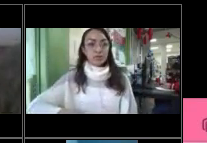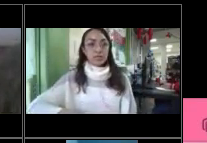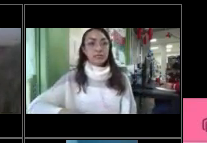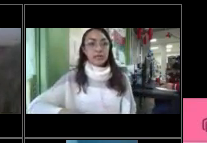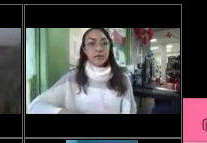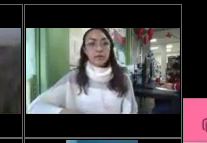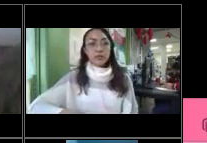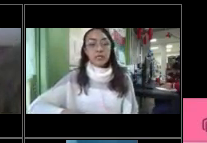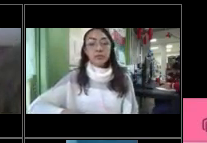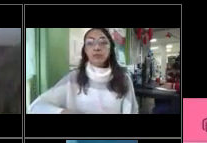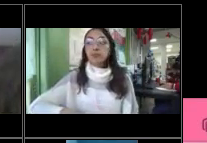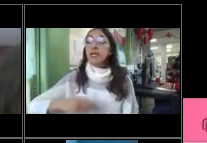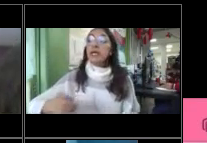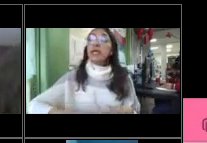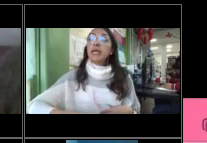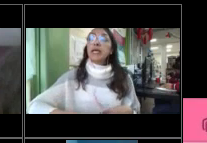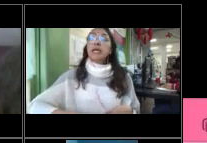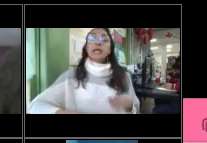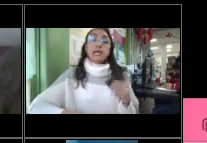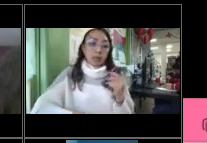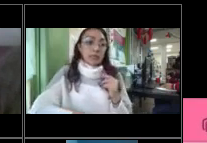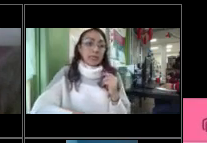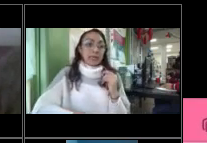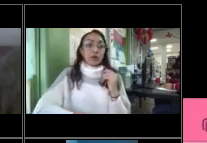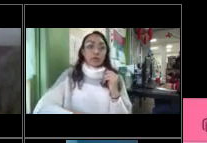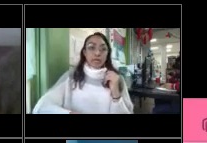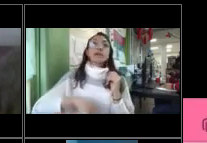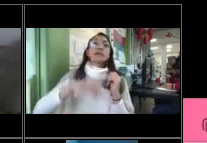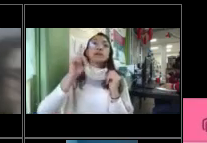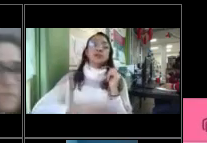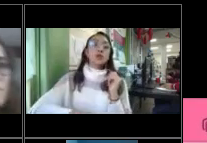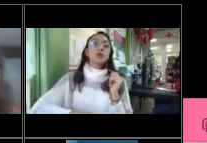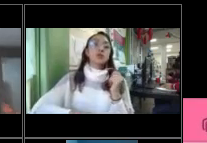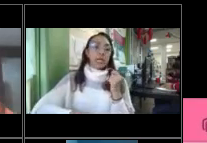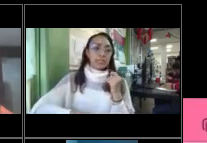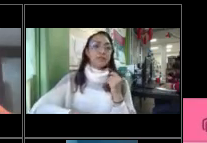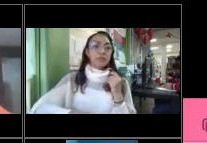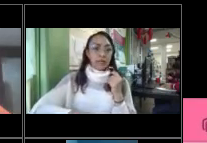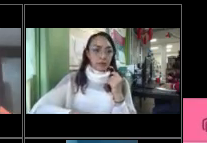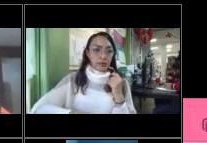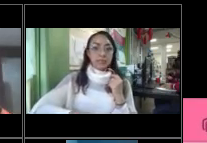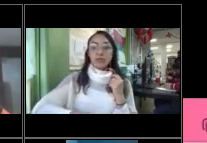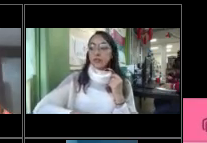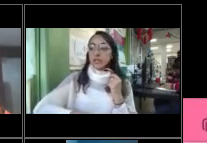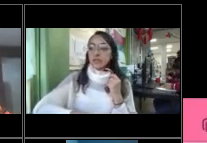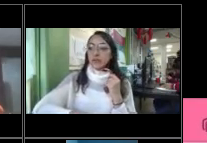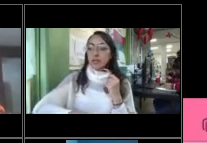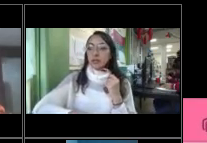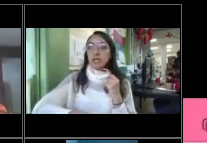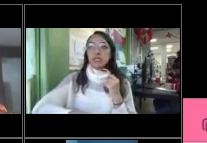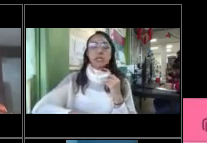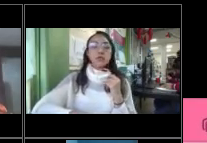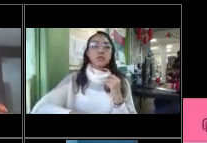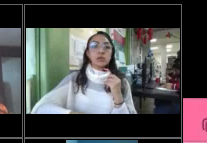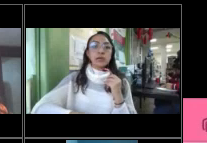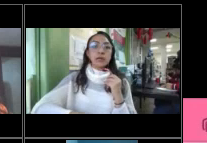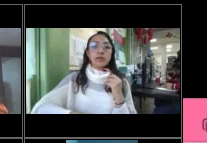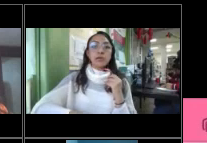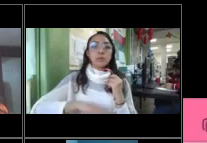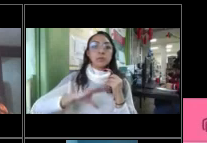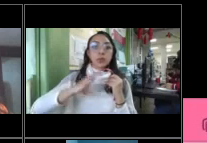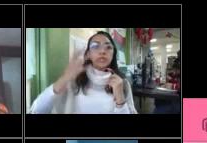otras categorías que ya vimos arriba. Y la última categoría son los clasificadores. Los clasificadores es